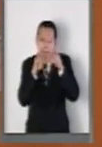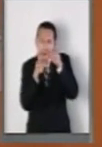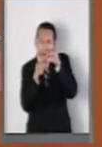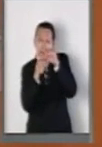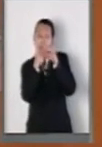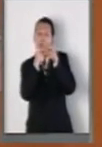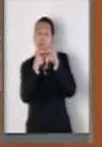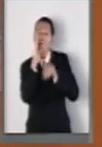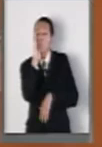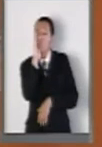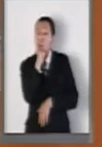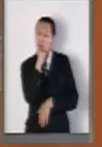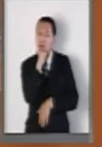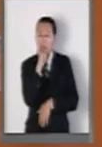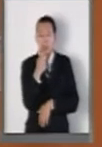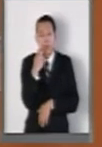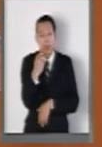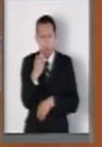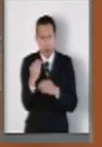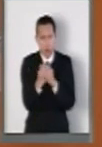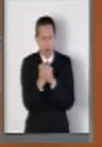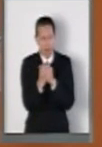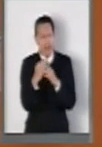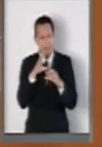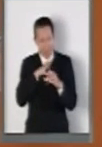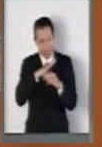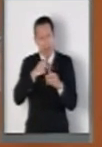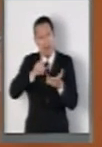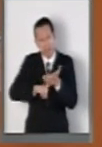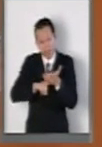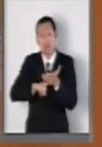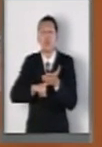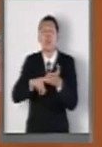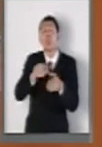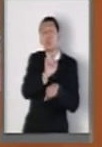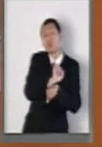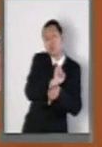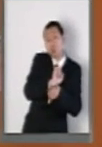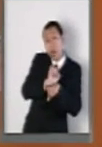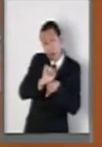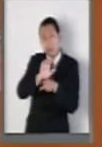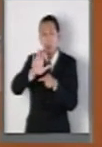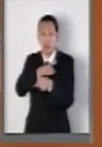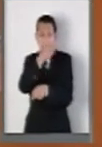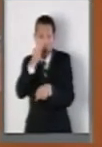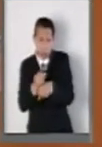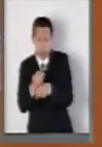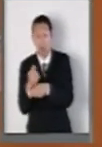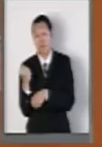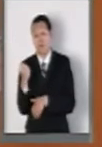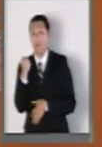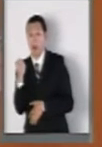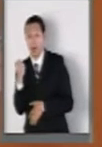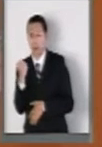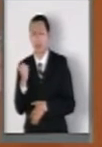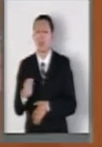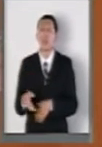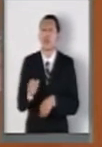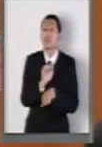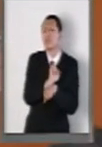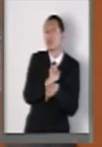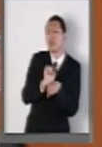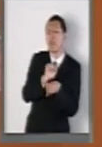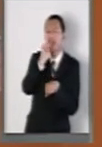máxima. Se clasifica en grados leve, moderado y severo. El leve no interfiere con